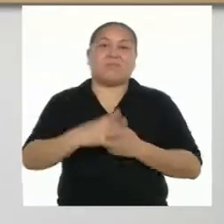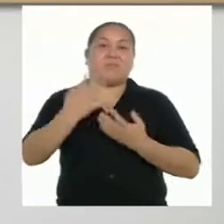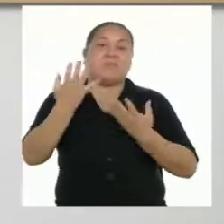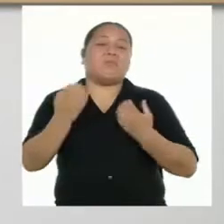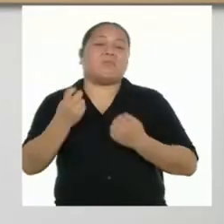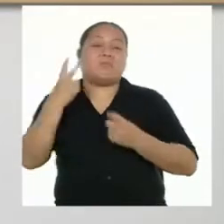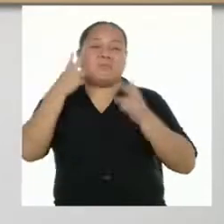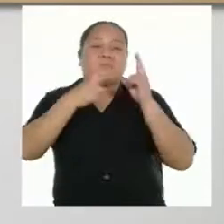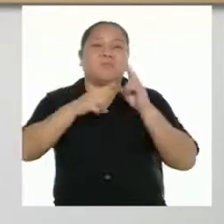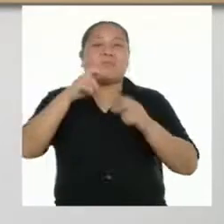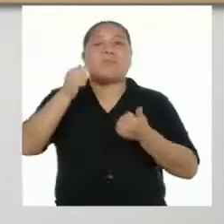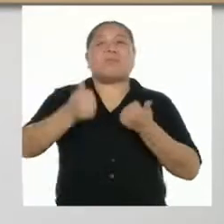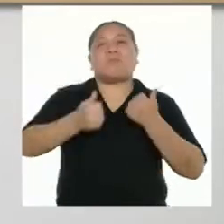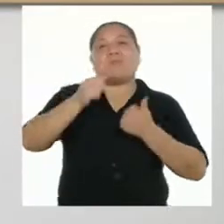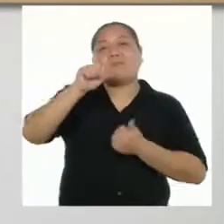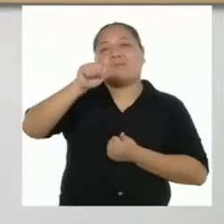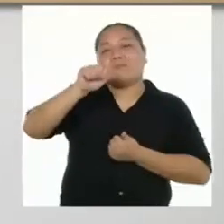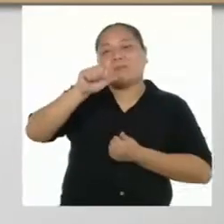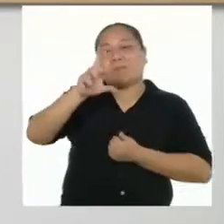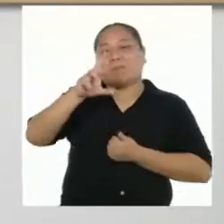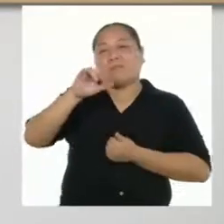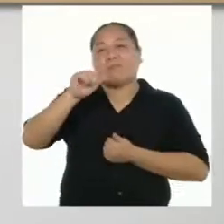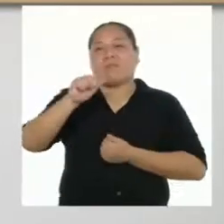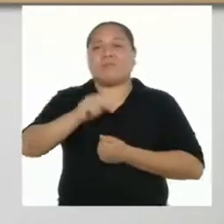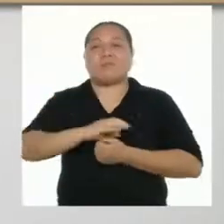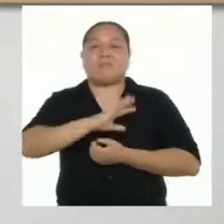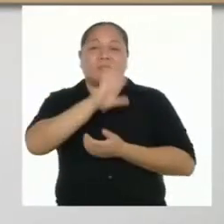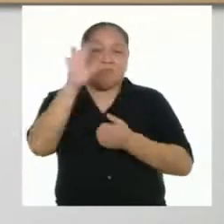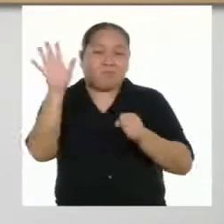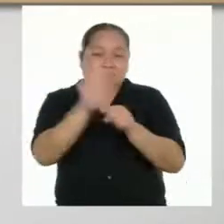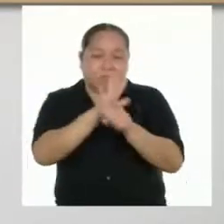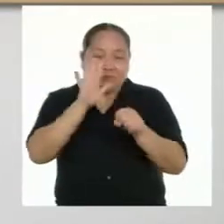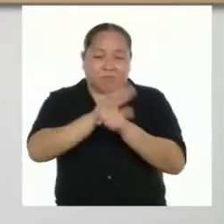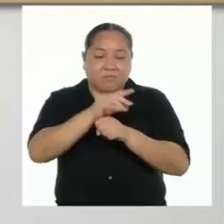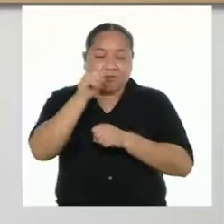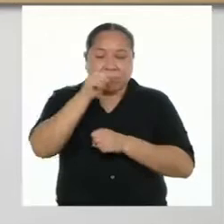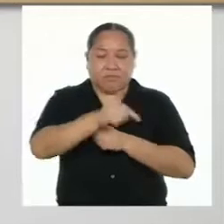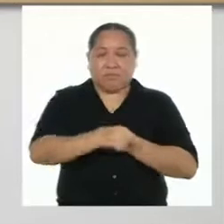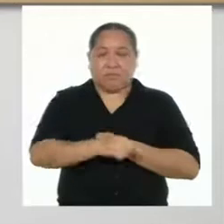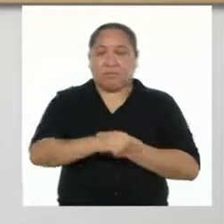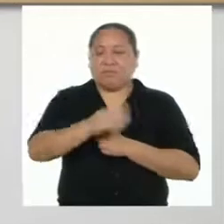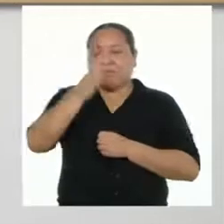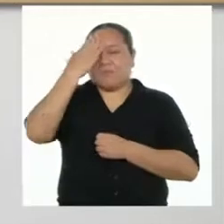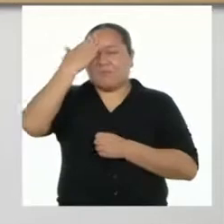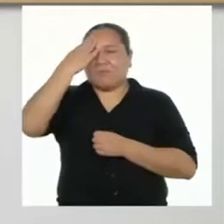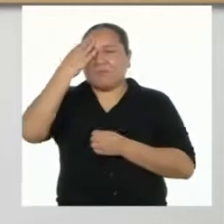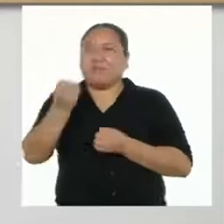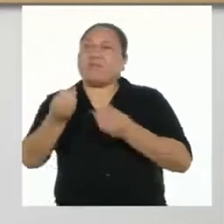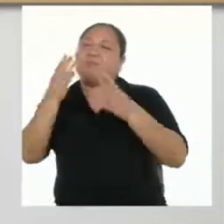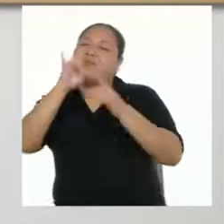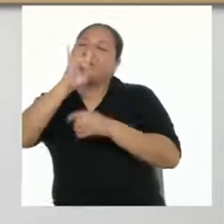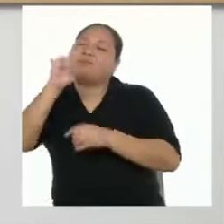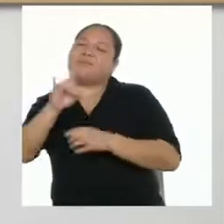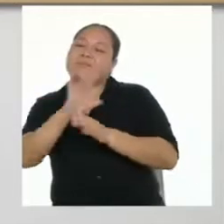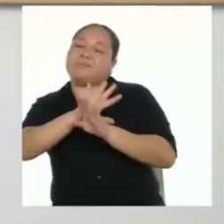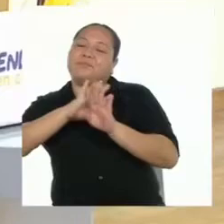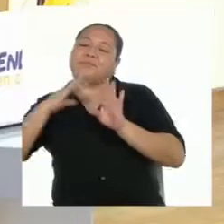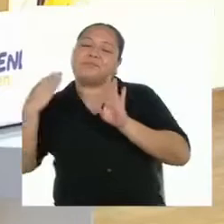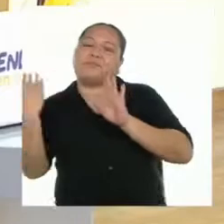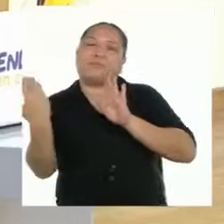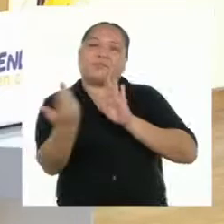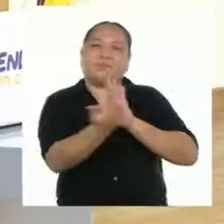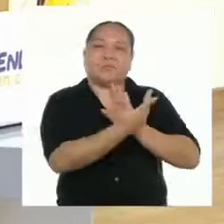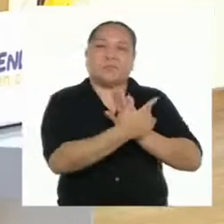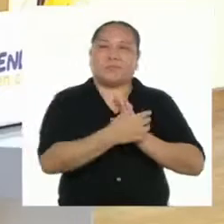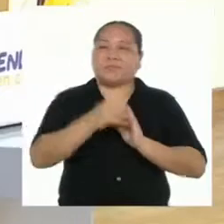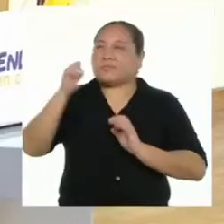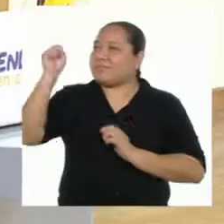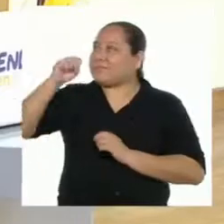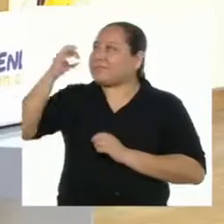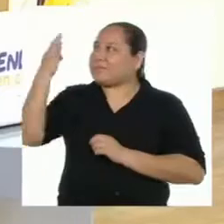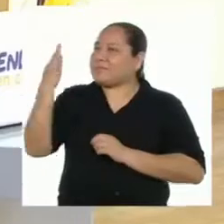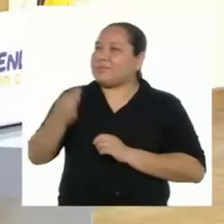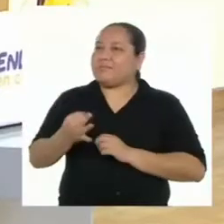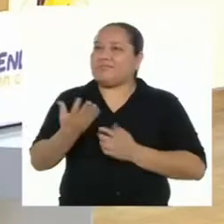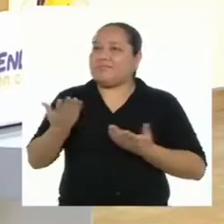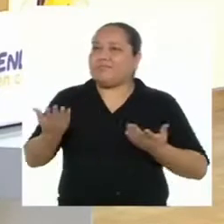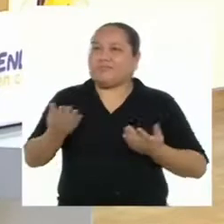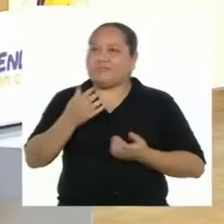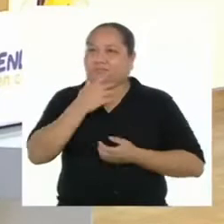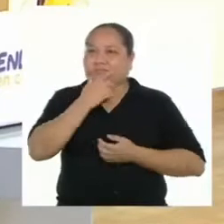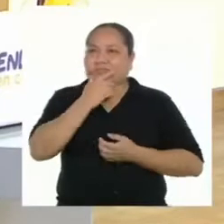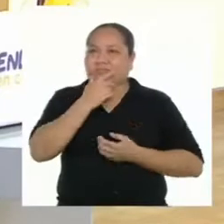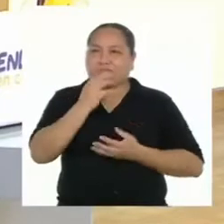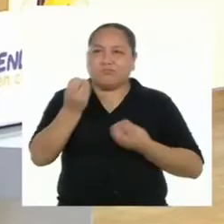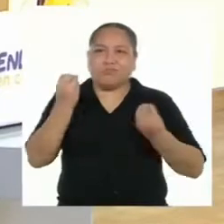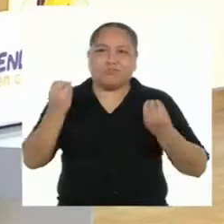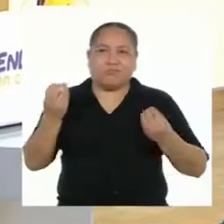calcular el área total de la misma, para estimar la cantidad de forro que tendrías que utilizar para lograrlo. Es verdad.